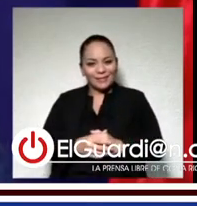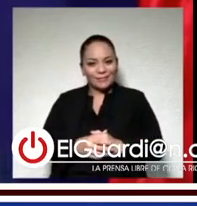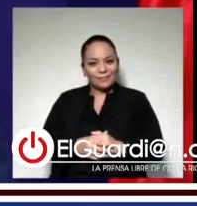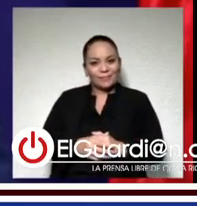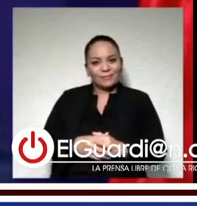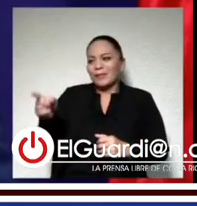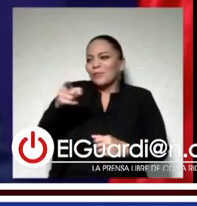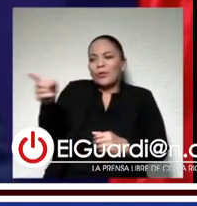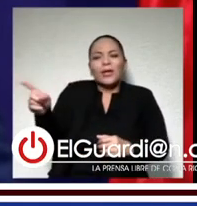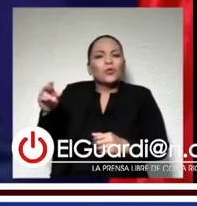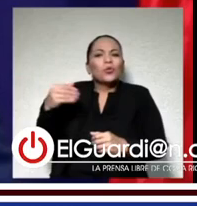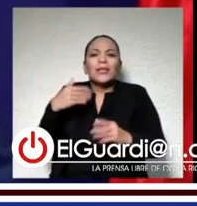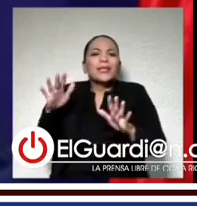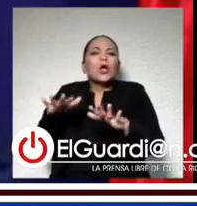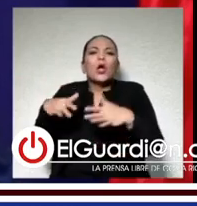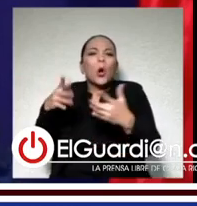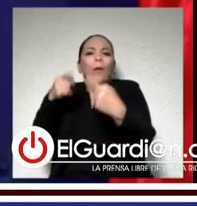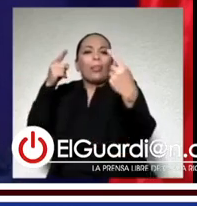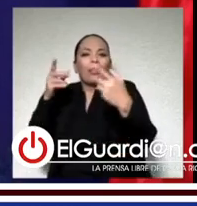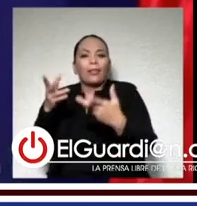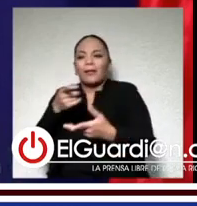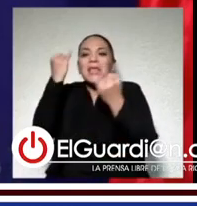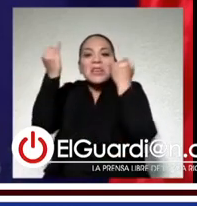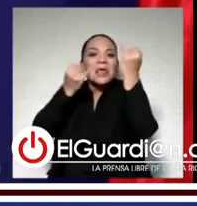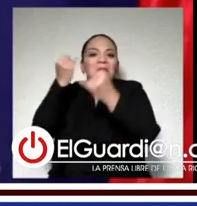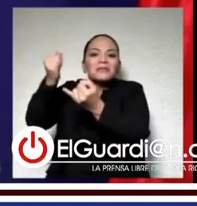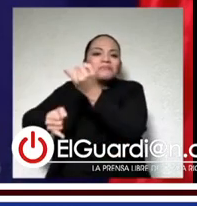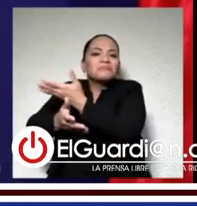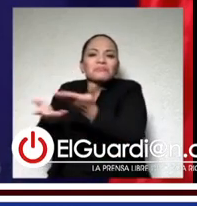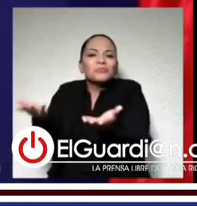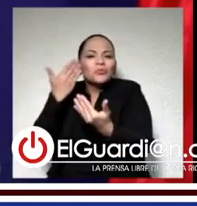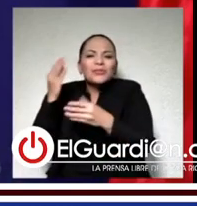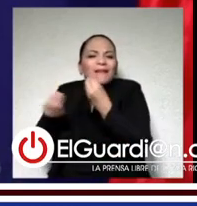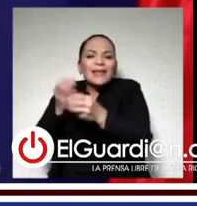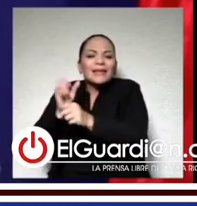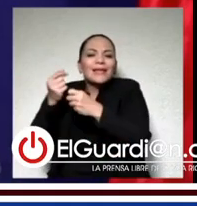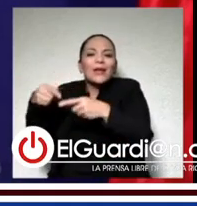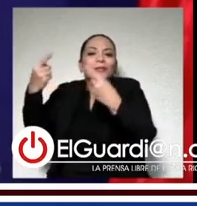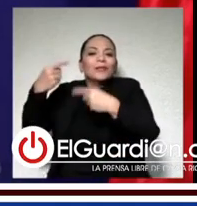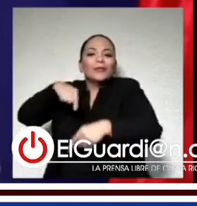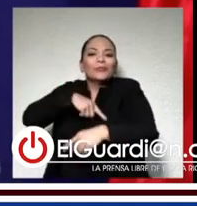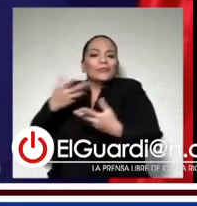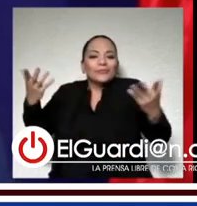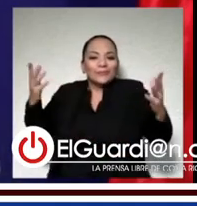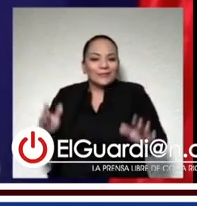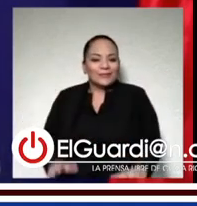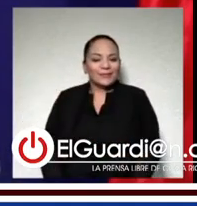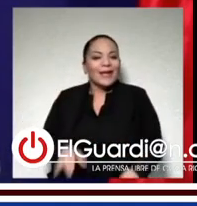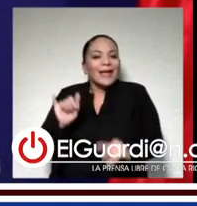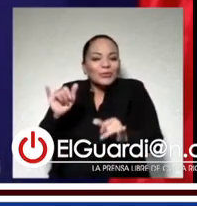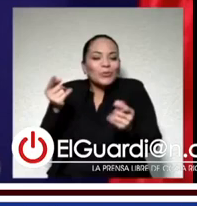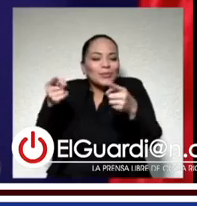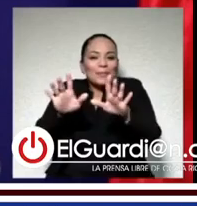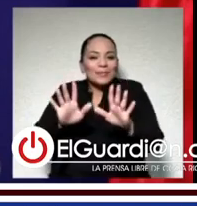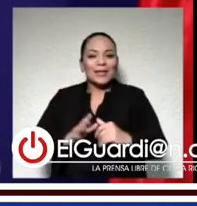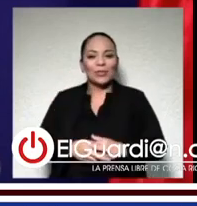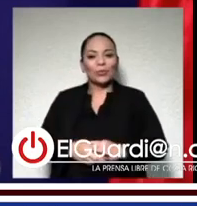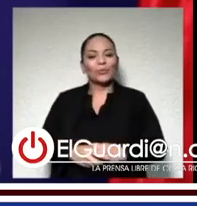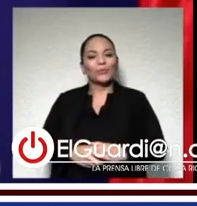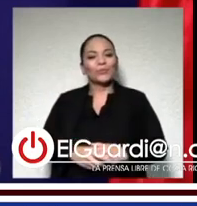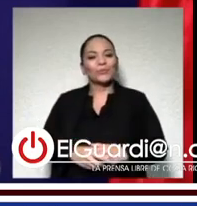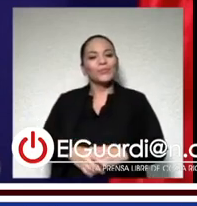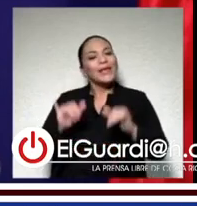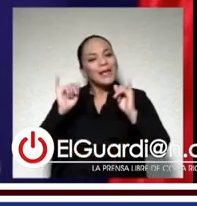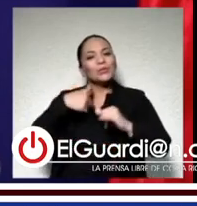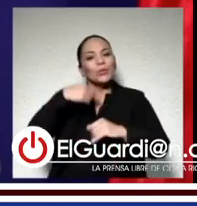cómo hacer oposición. Se les acabaron las ideas. Entonces, hey, eso es lo que está pasando. Eso es